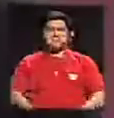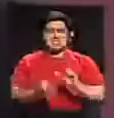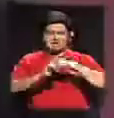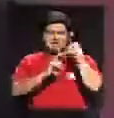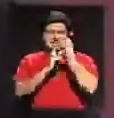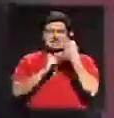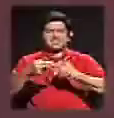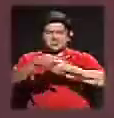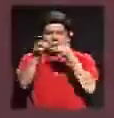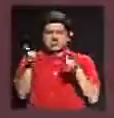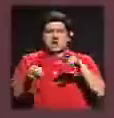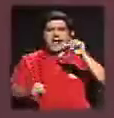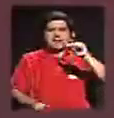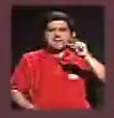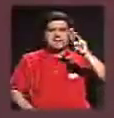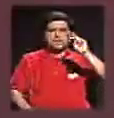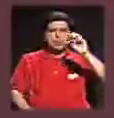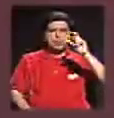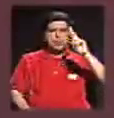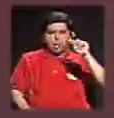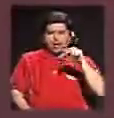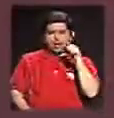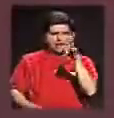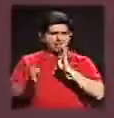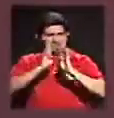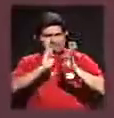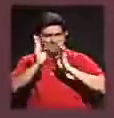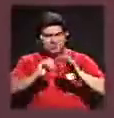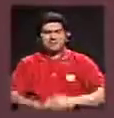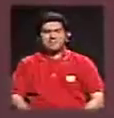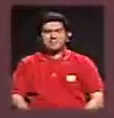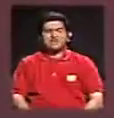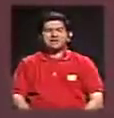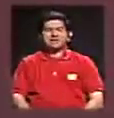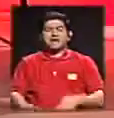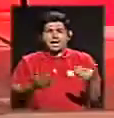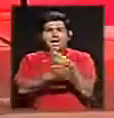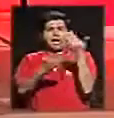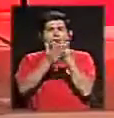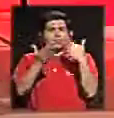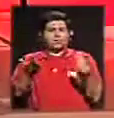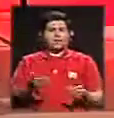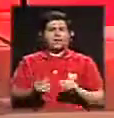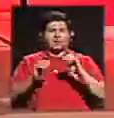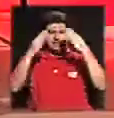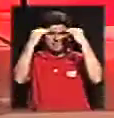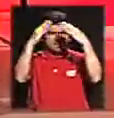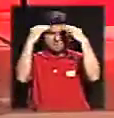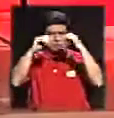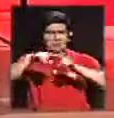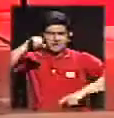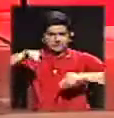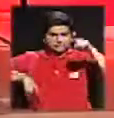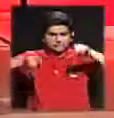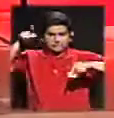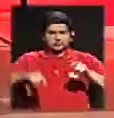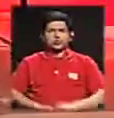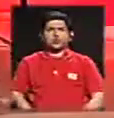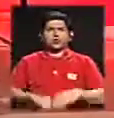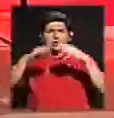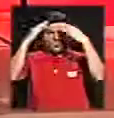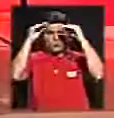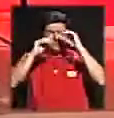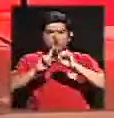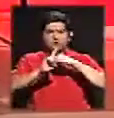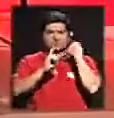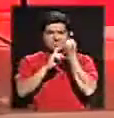región, Alberto Mora, y vamos a conversar acerca de la más reciente actualización estadística del informe del